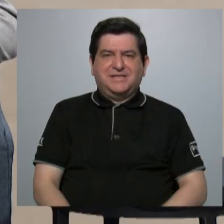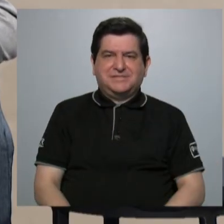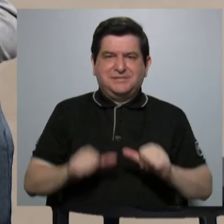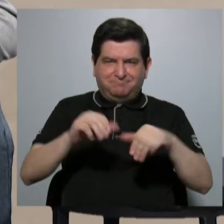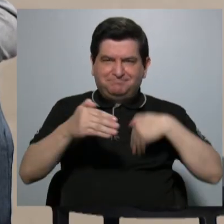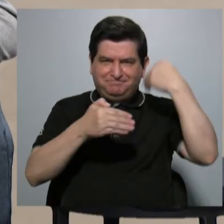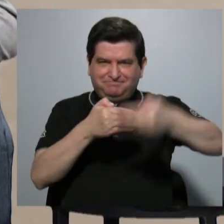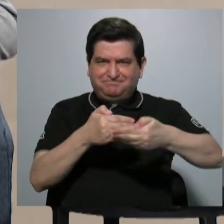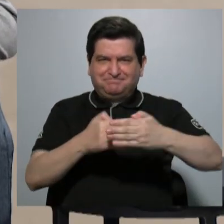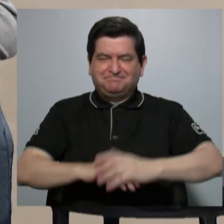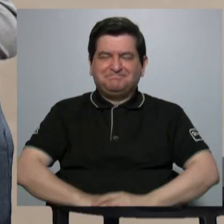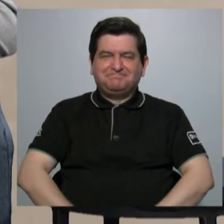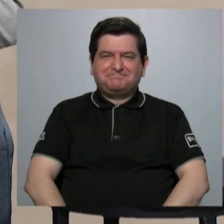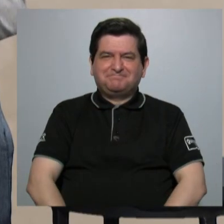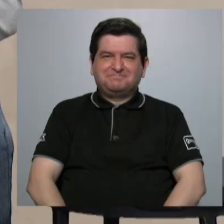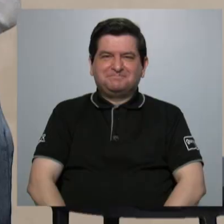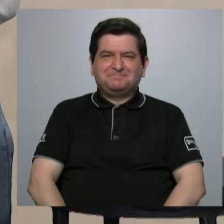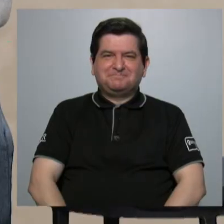Ya regresamos.